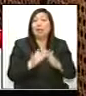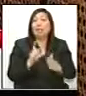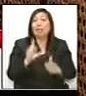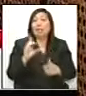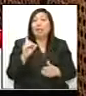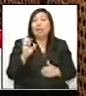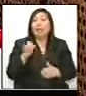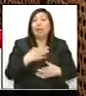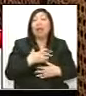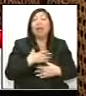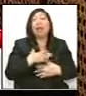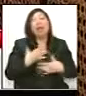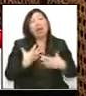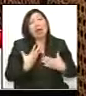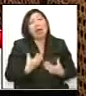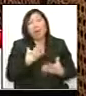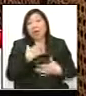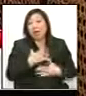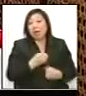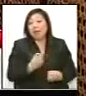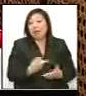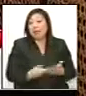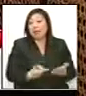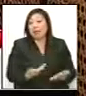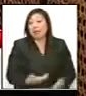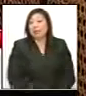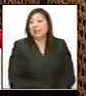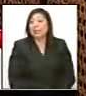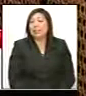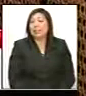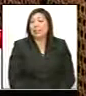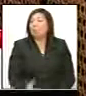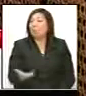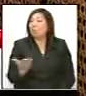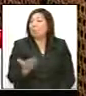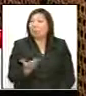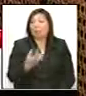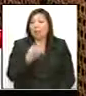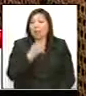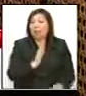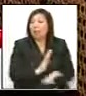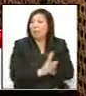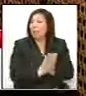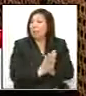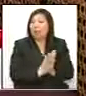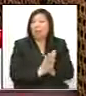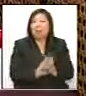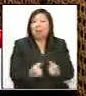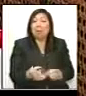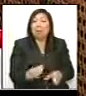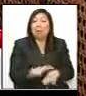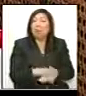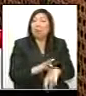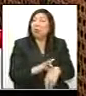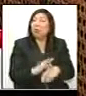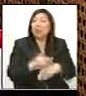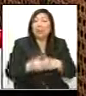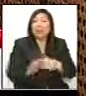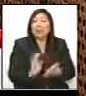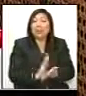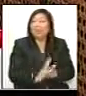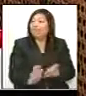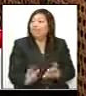467 que hay en el distrito. Algo está pasando, no reciben sus medicamentos, abandonan el tratamiento. Y